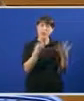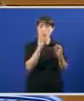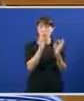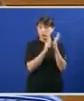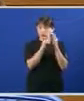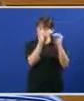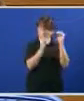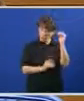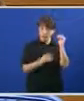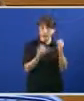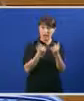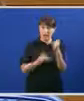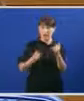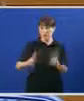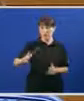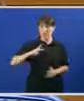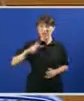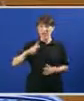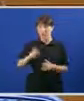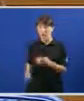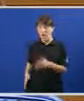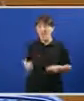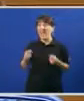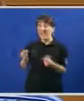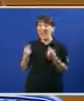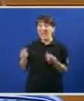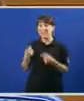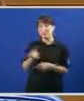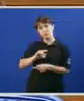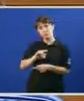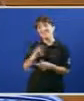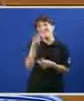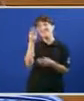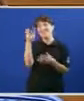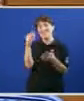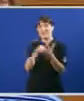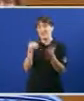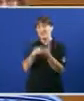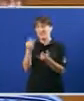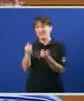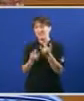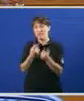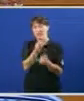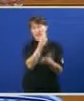en débeda e reduciron o gasto social en 8 puntos. Atacando, señor Feijó.